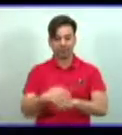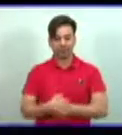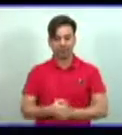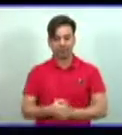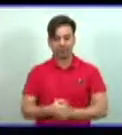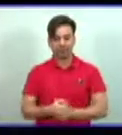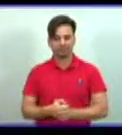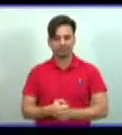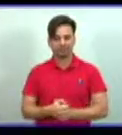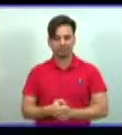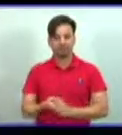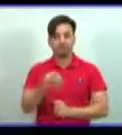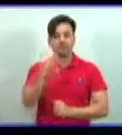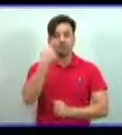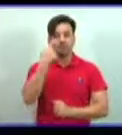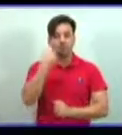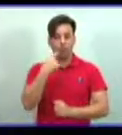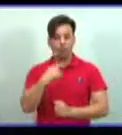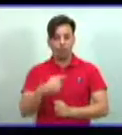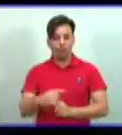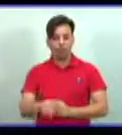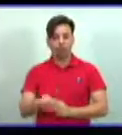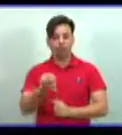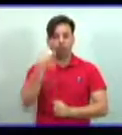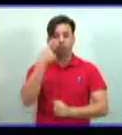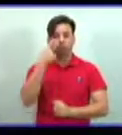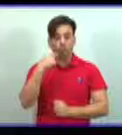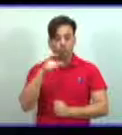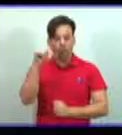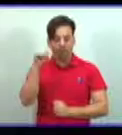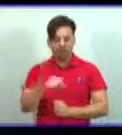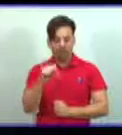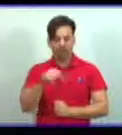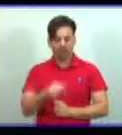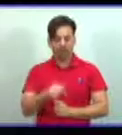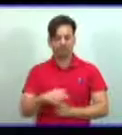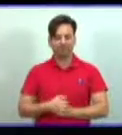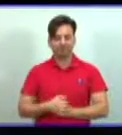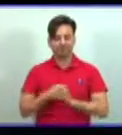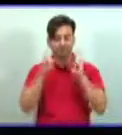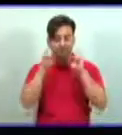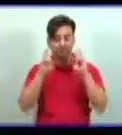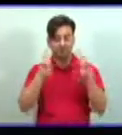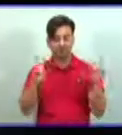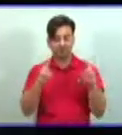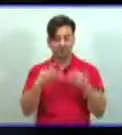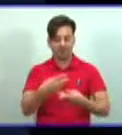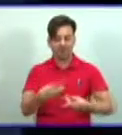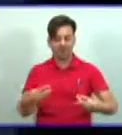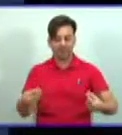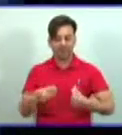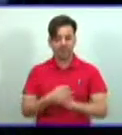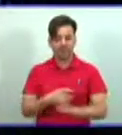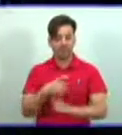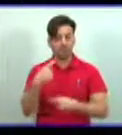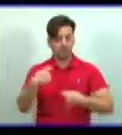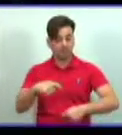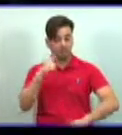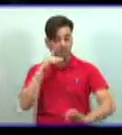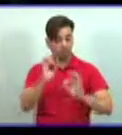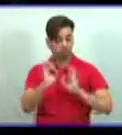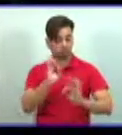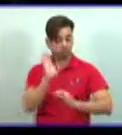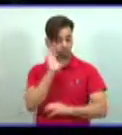El aire que respiramos se encuentra en la troposfera y es necesario para la vida en la Tierra, por eso hay que evitar contaminarlo.